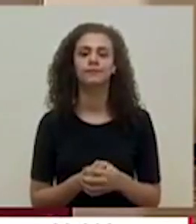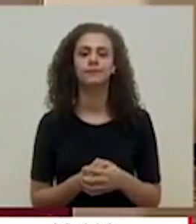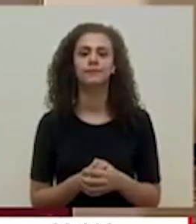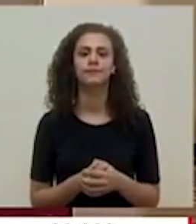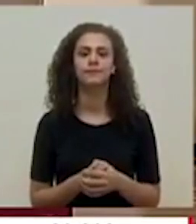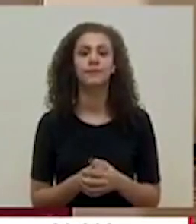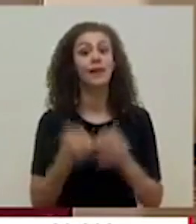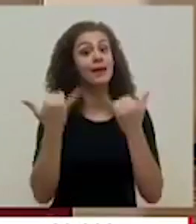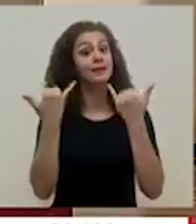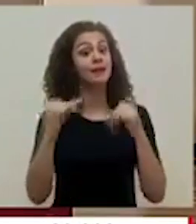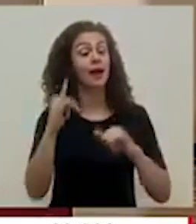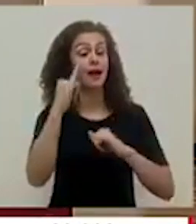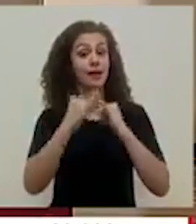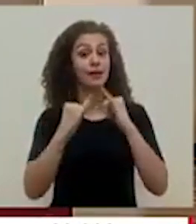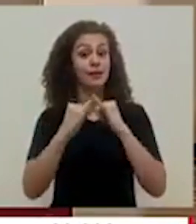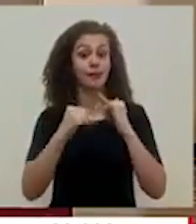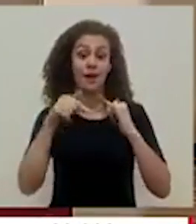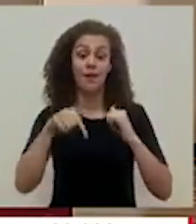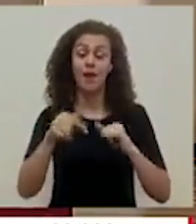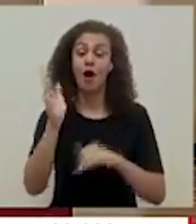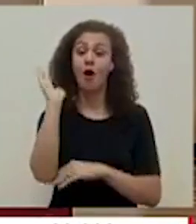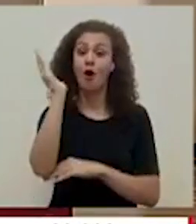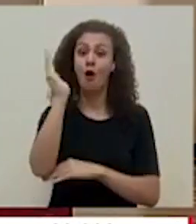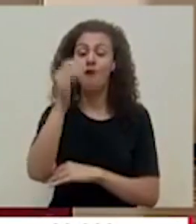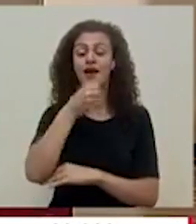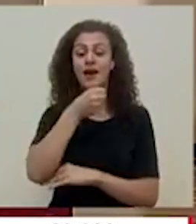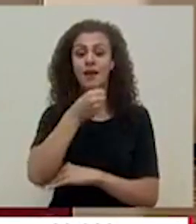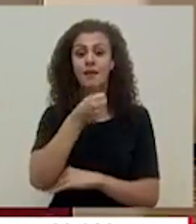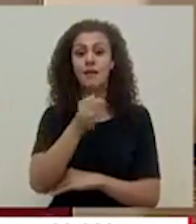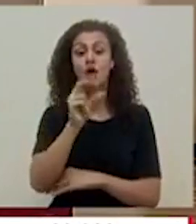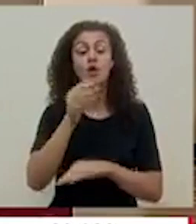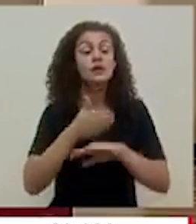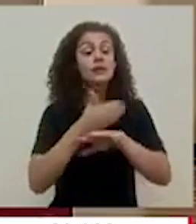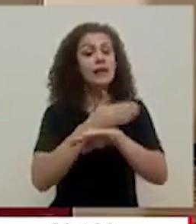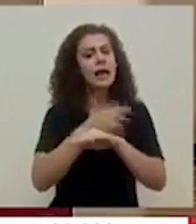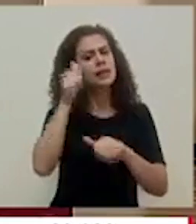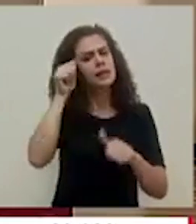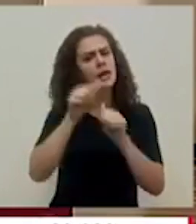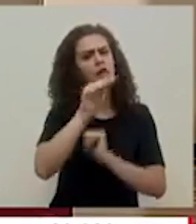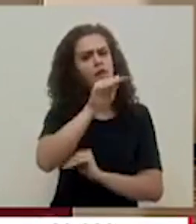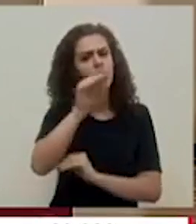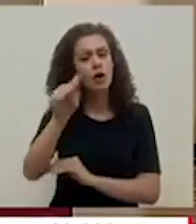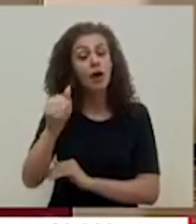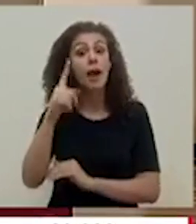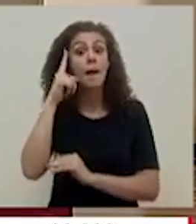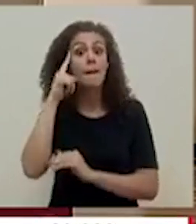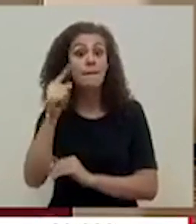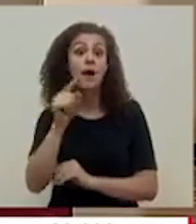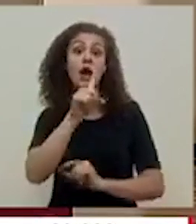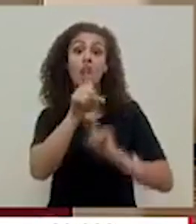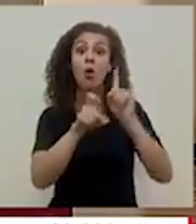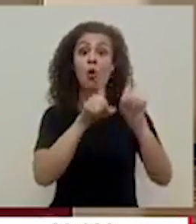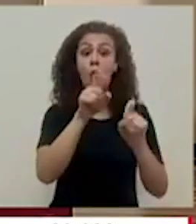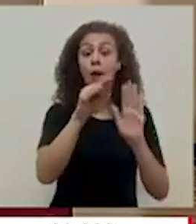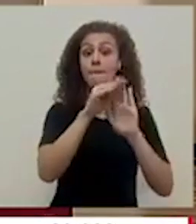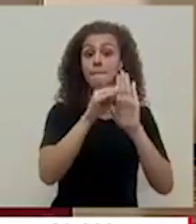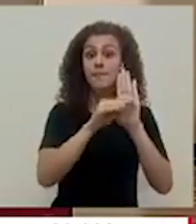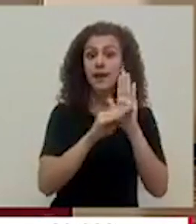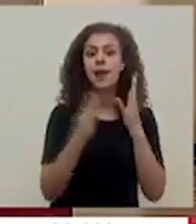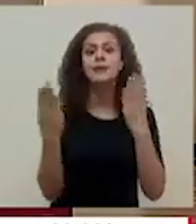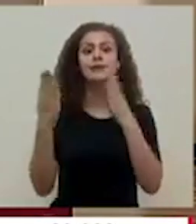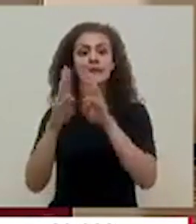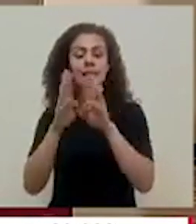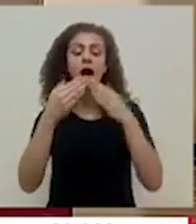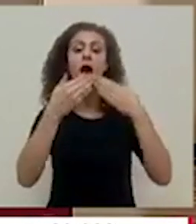damos por concluida esta conferencia de prensa no sin antes recordarles que para consultar las medidas de